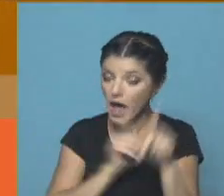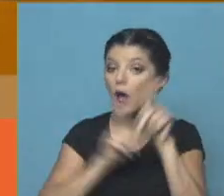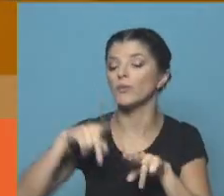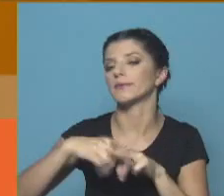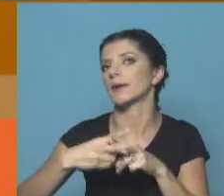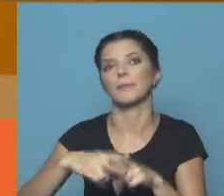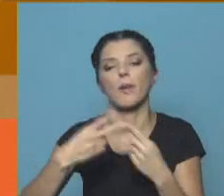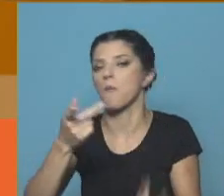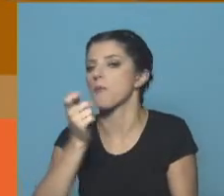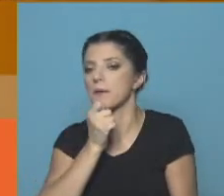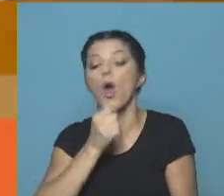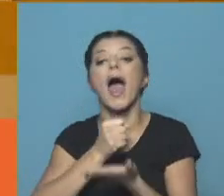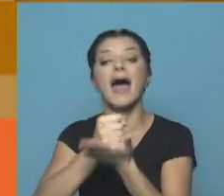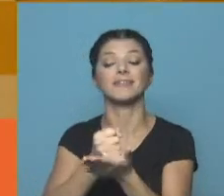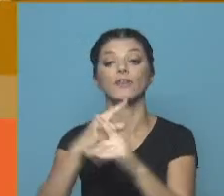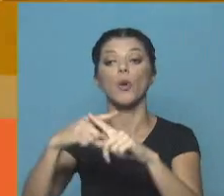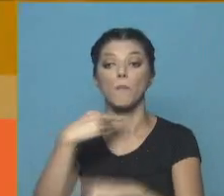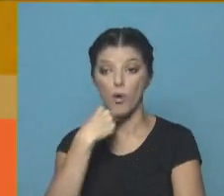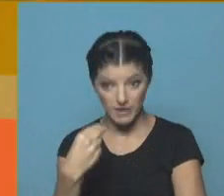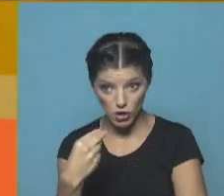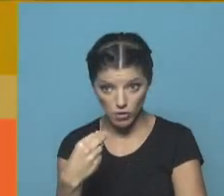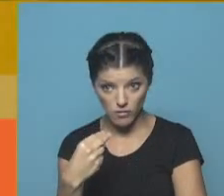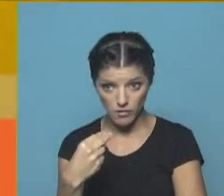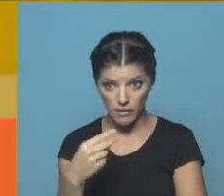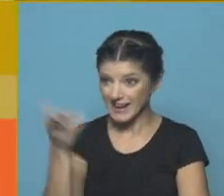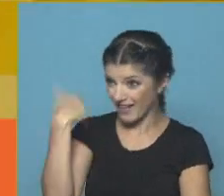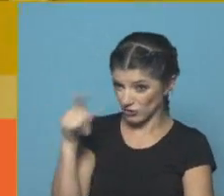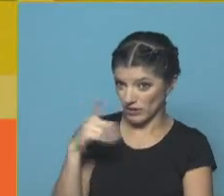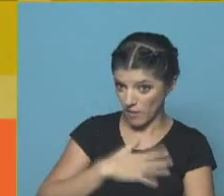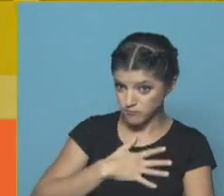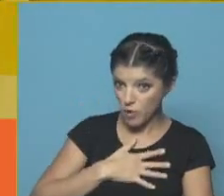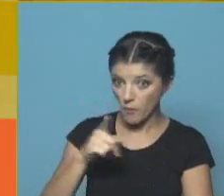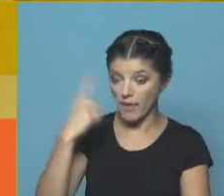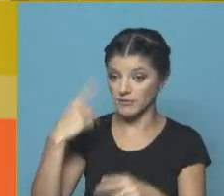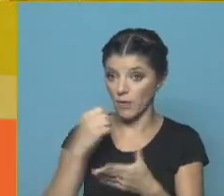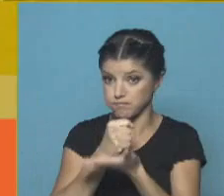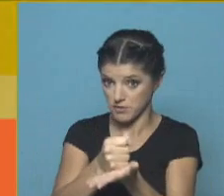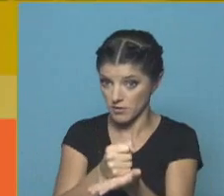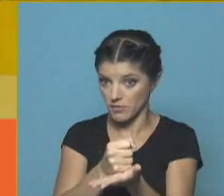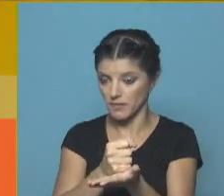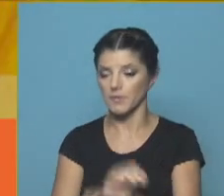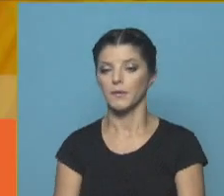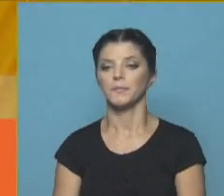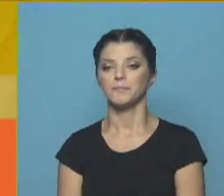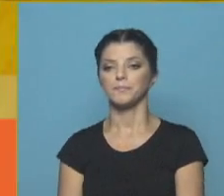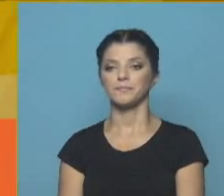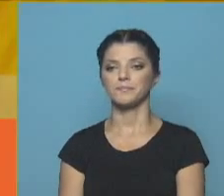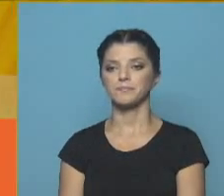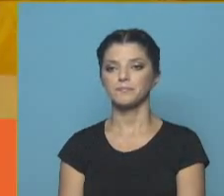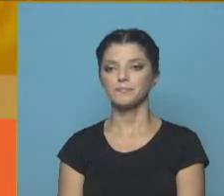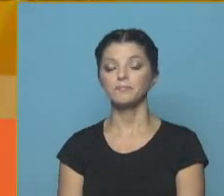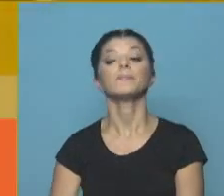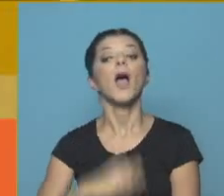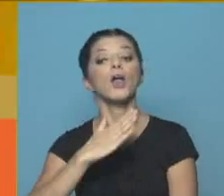qué sé yo, la asignación universal por hijo es uno de los datos que ustedes en algún momento celebraban. Digo, ¿pero qué más? Mira, nosotros promovemos como